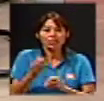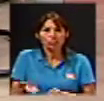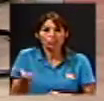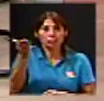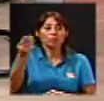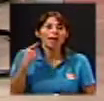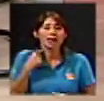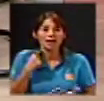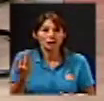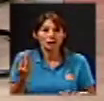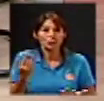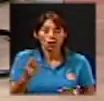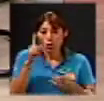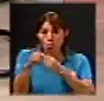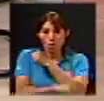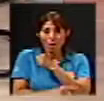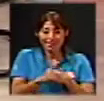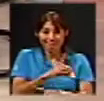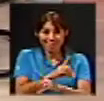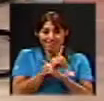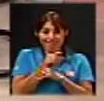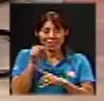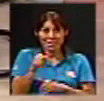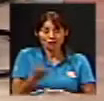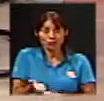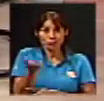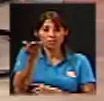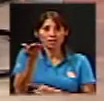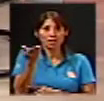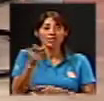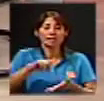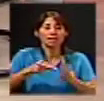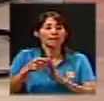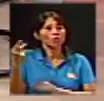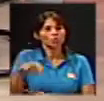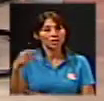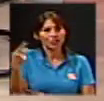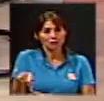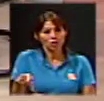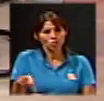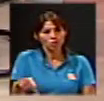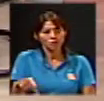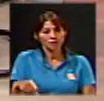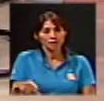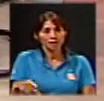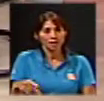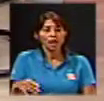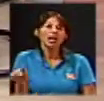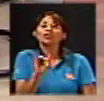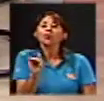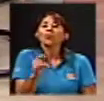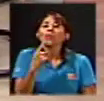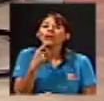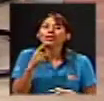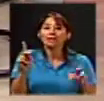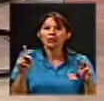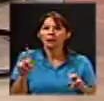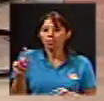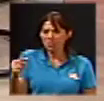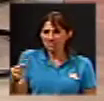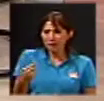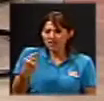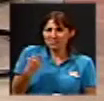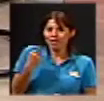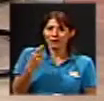de su sistema financiero, de esas tasas de interés, pone un riesgo. O sea, es como cuando le dicen, me está amenazando. No es una